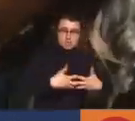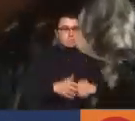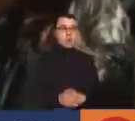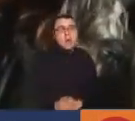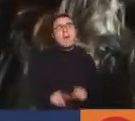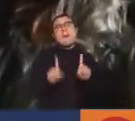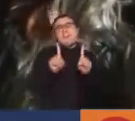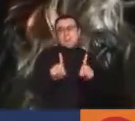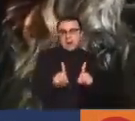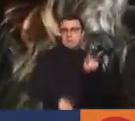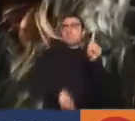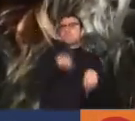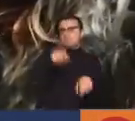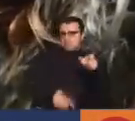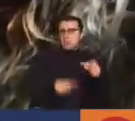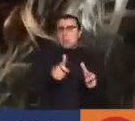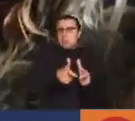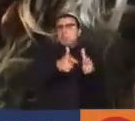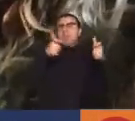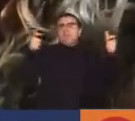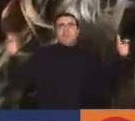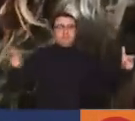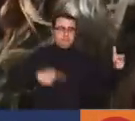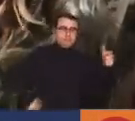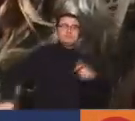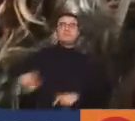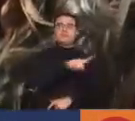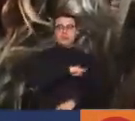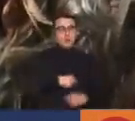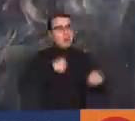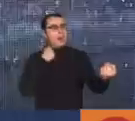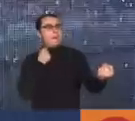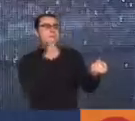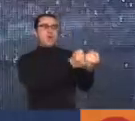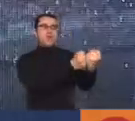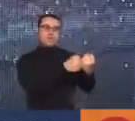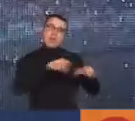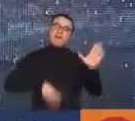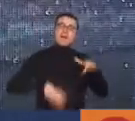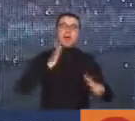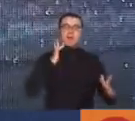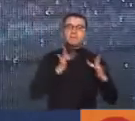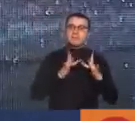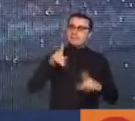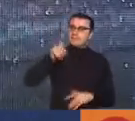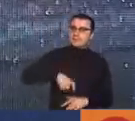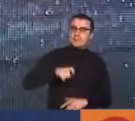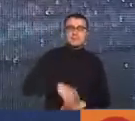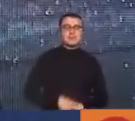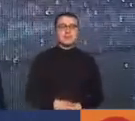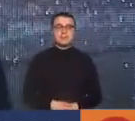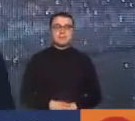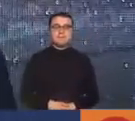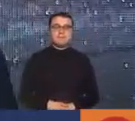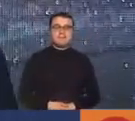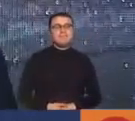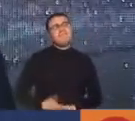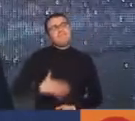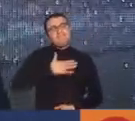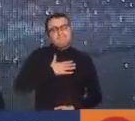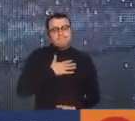podrá, como aquí vimos, tener ese apoyo que a veces se necesita. Aquí donde yo quiero que